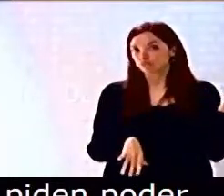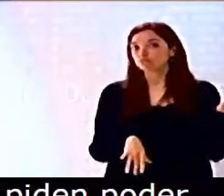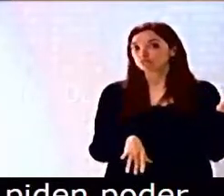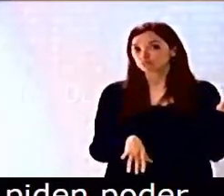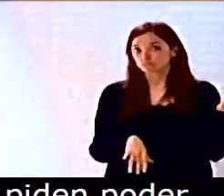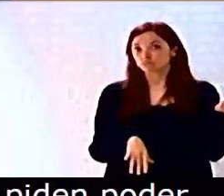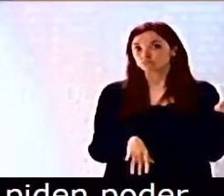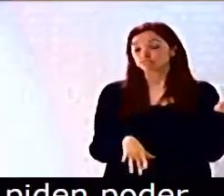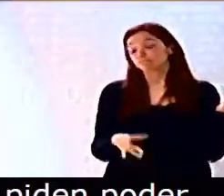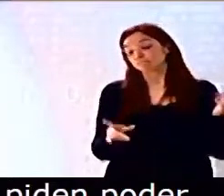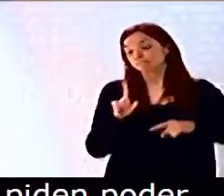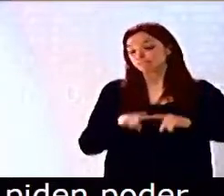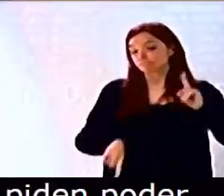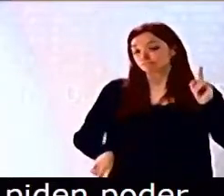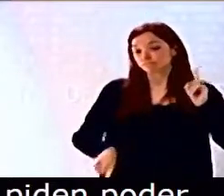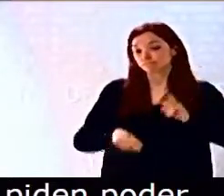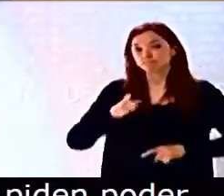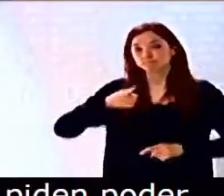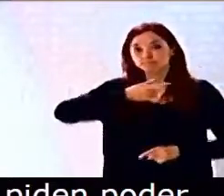Cómo nos comportemos nosotros.